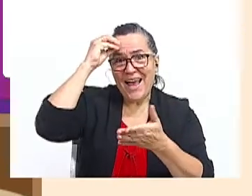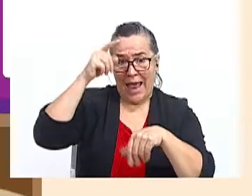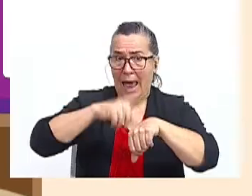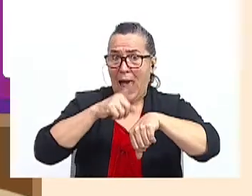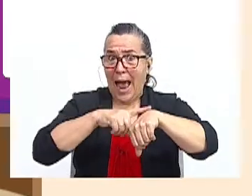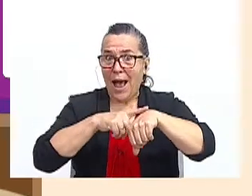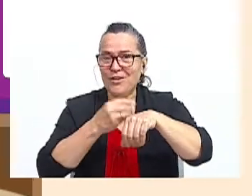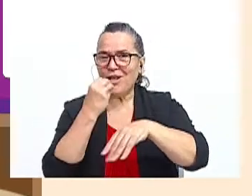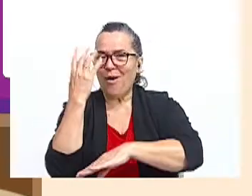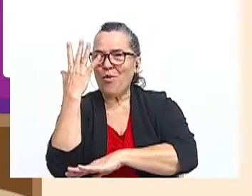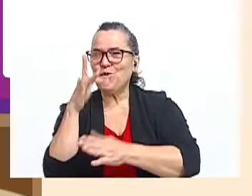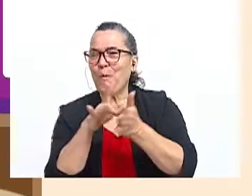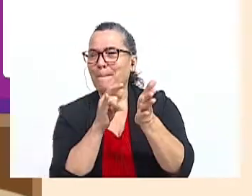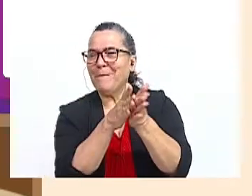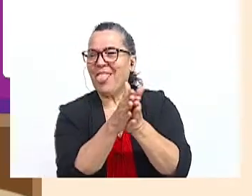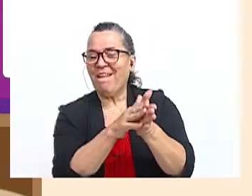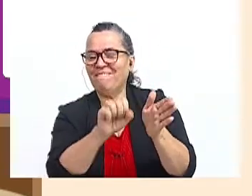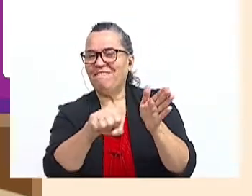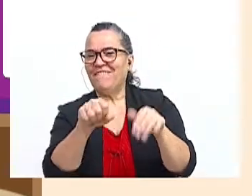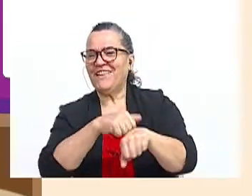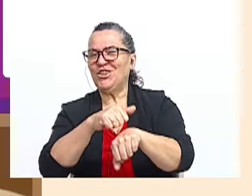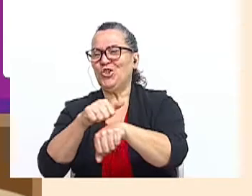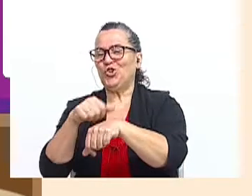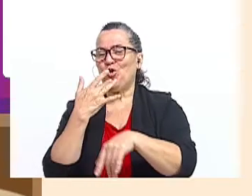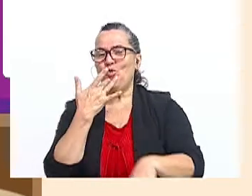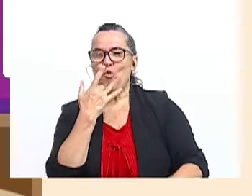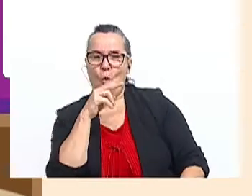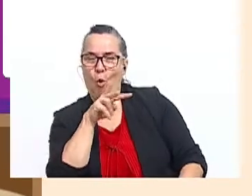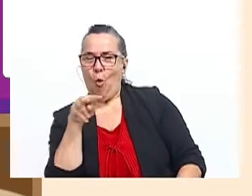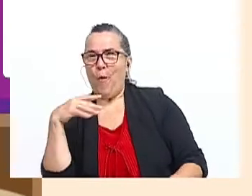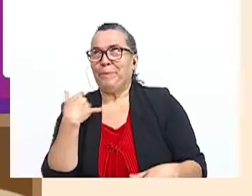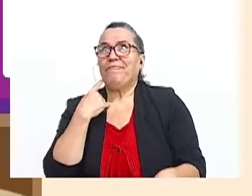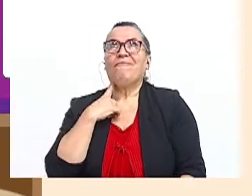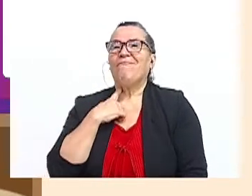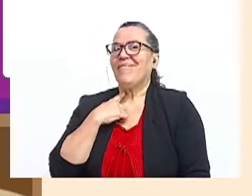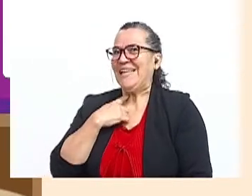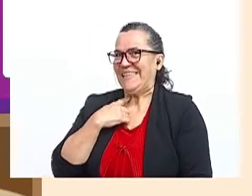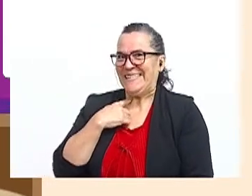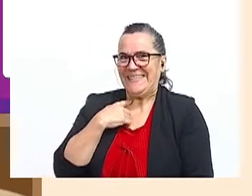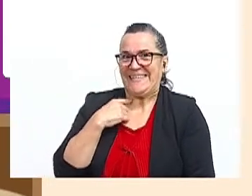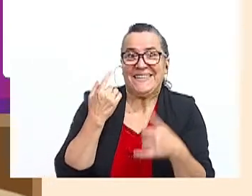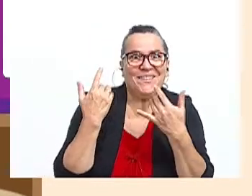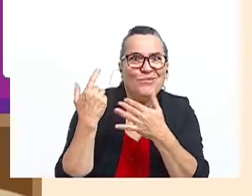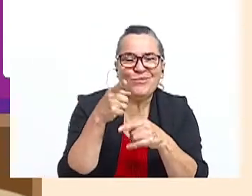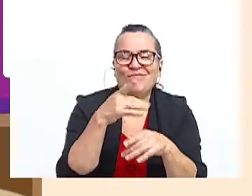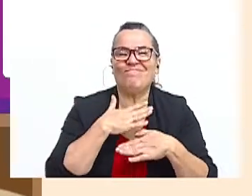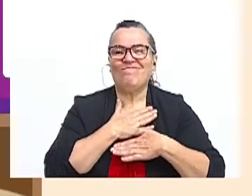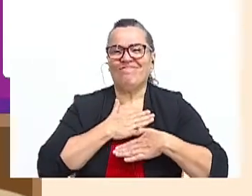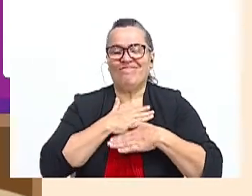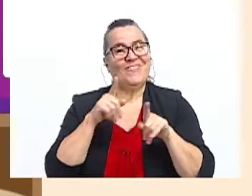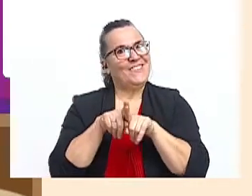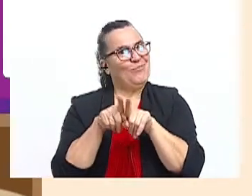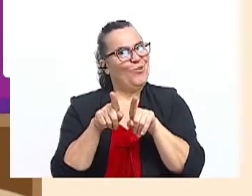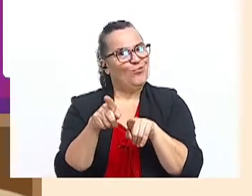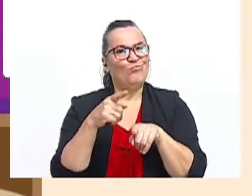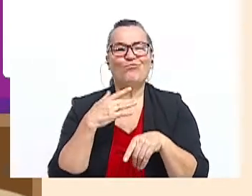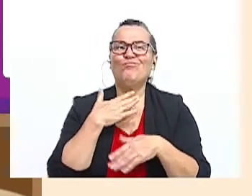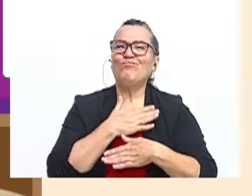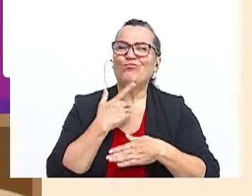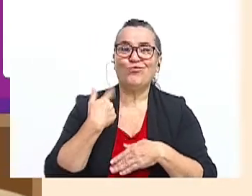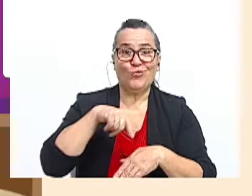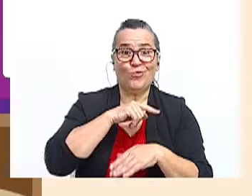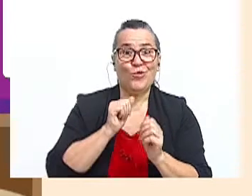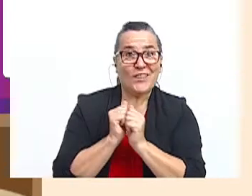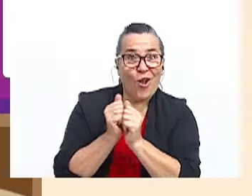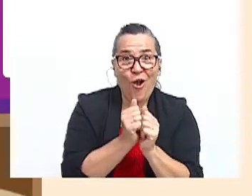hora de almuerzo. Provecho, ahí se ven sus alimentos bien ricos. Uy, ya me antojé. Espero que lo disfruten y que también disfruten nuestra